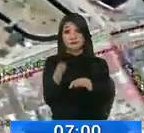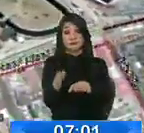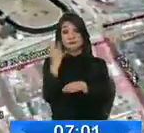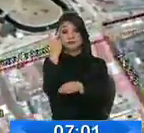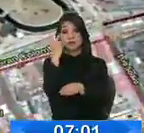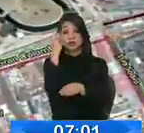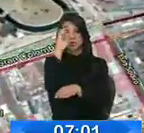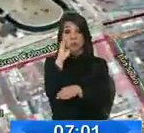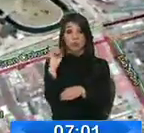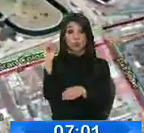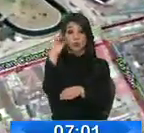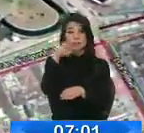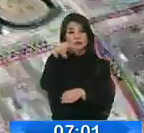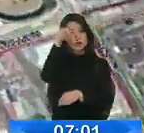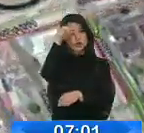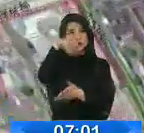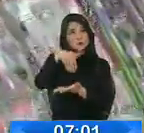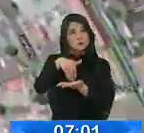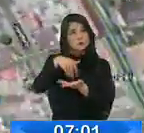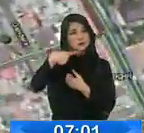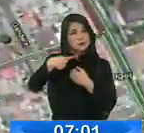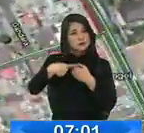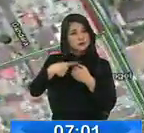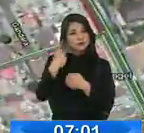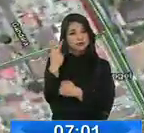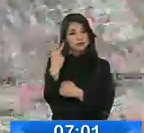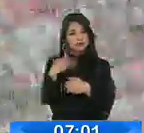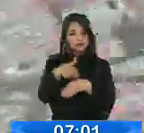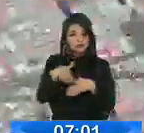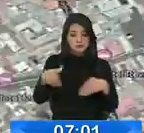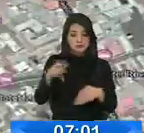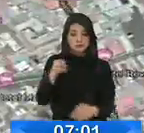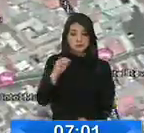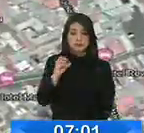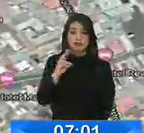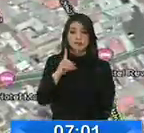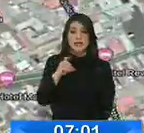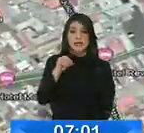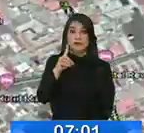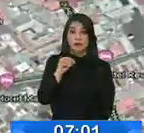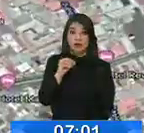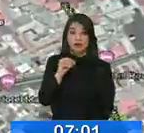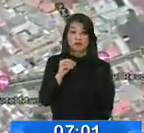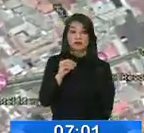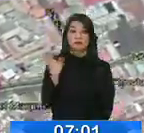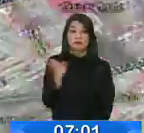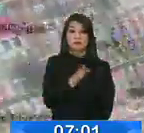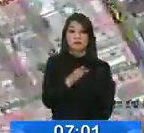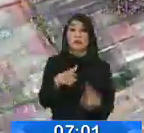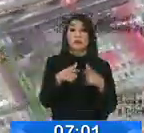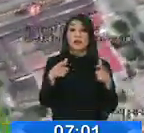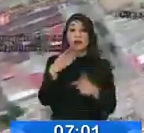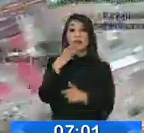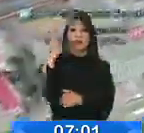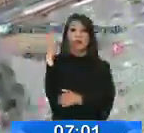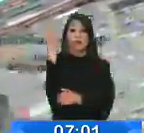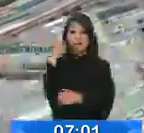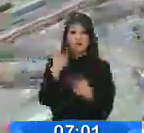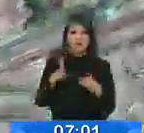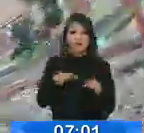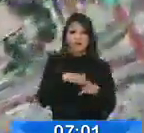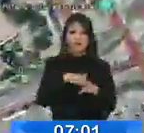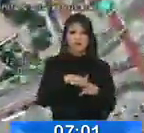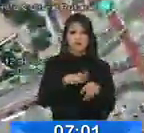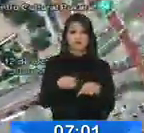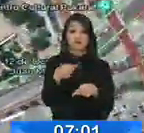octubre, al norte centro de Quito, 12 de octubre y Juan Montalvo, ya estamos divisando también que la Gran Colombia tiene una carga importante. Esta se